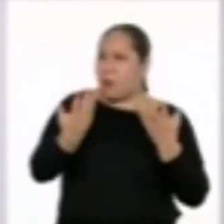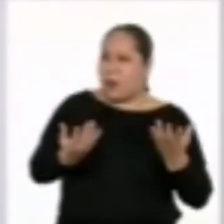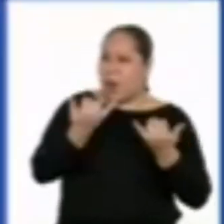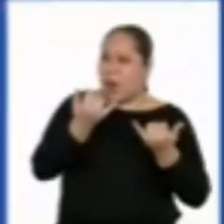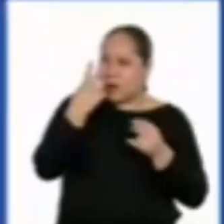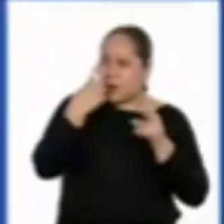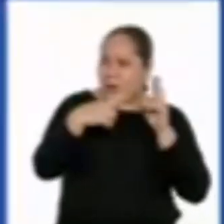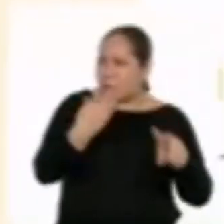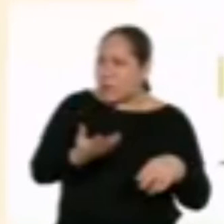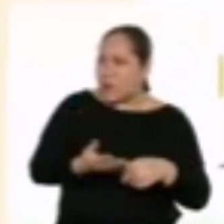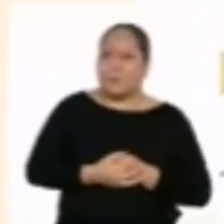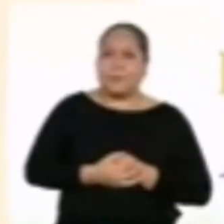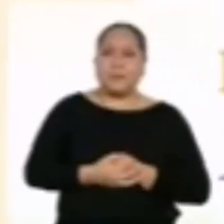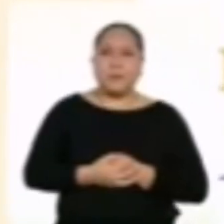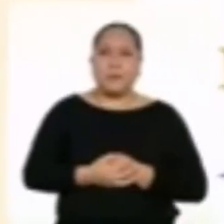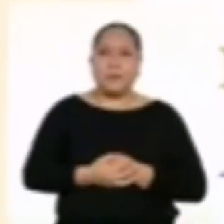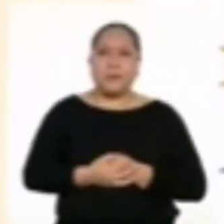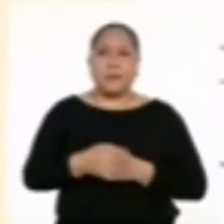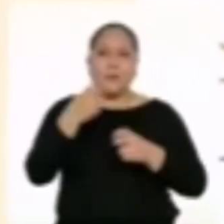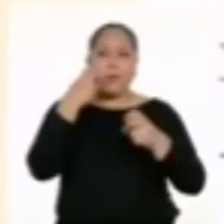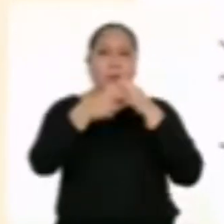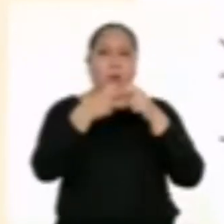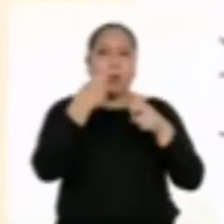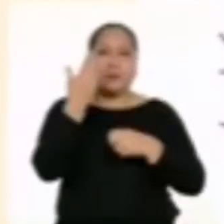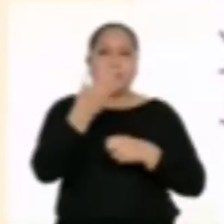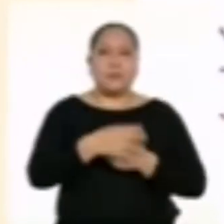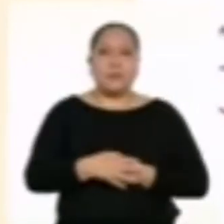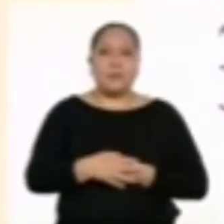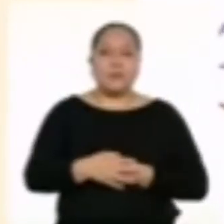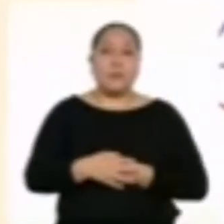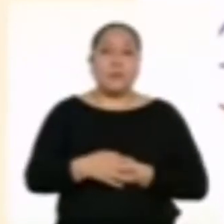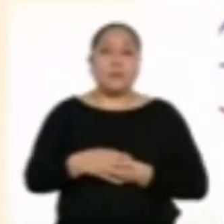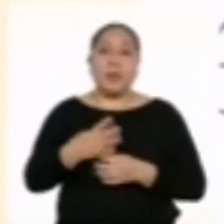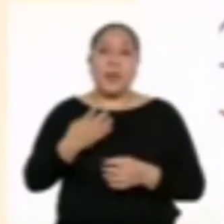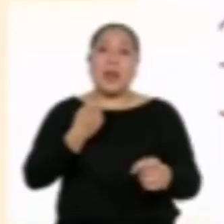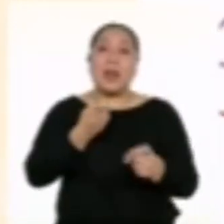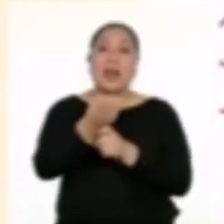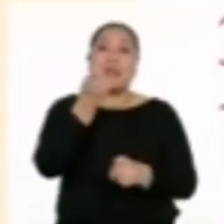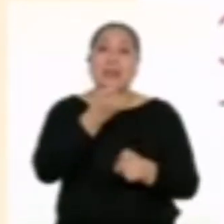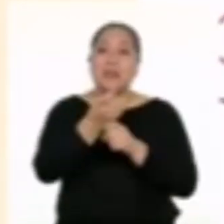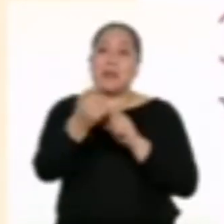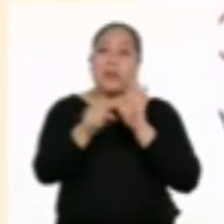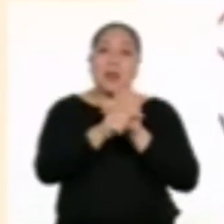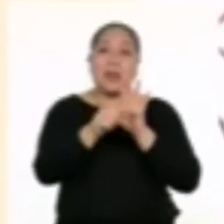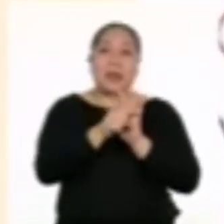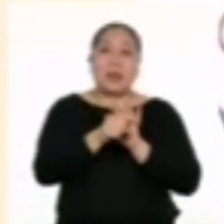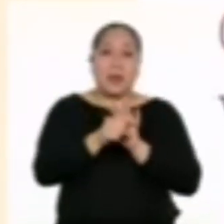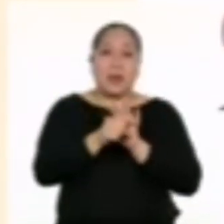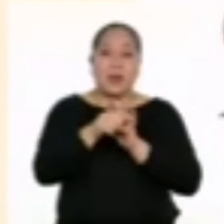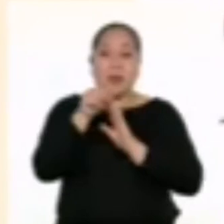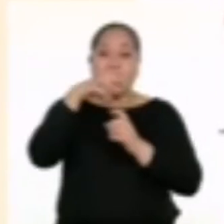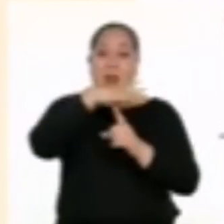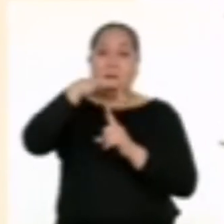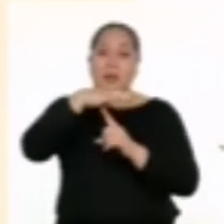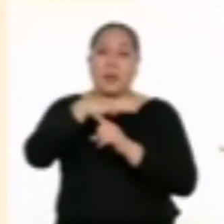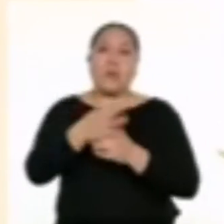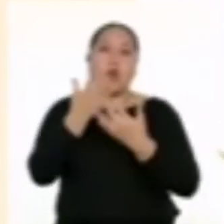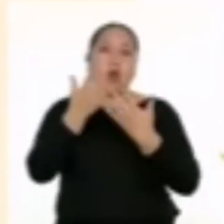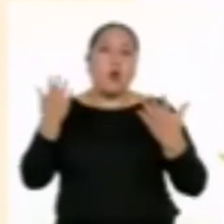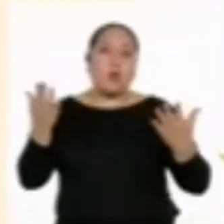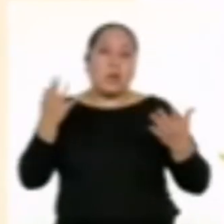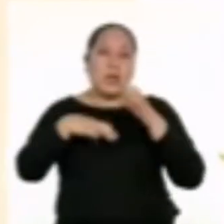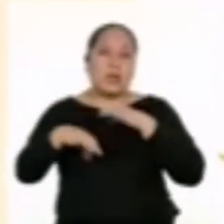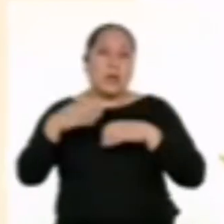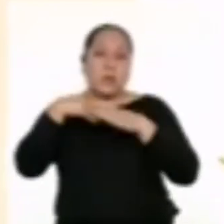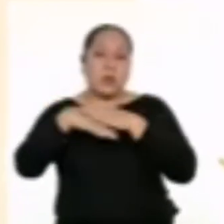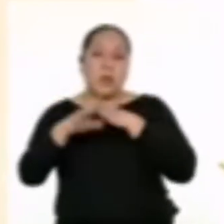estamos abordando? El problema sería el impacto negativo en el ambiente debido a las acciones que realizamos en casa, en